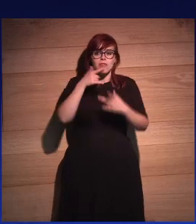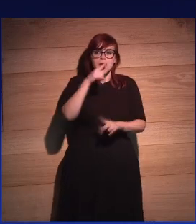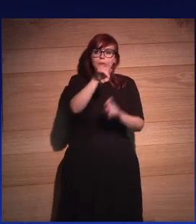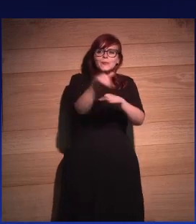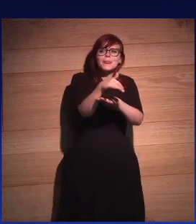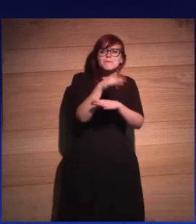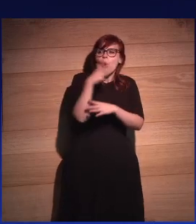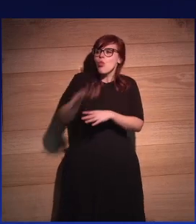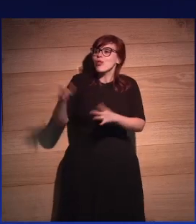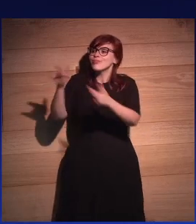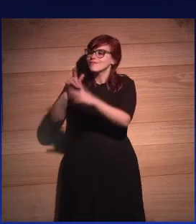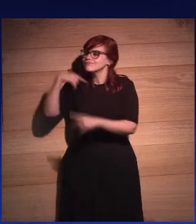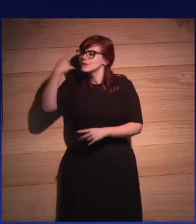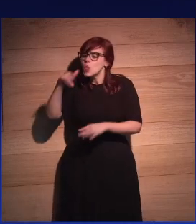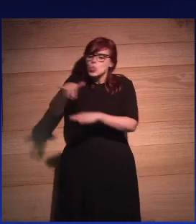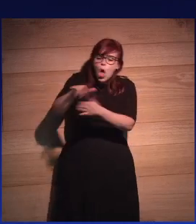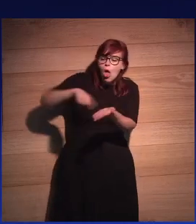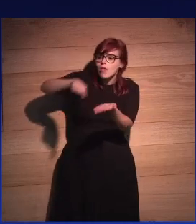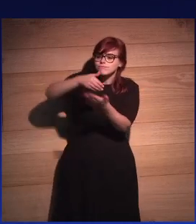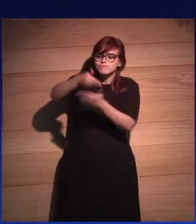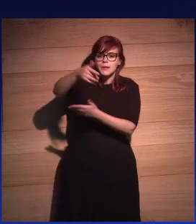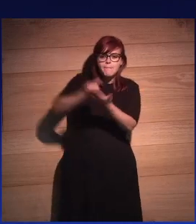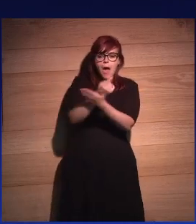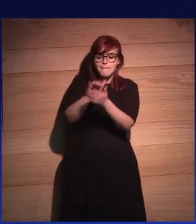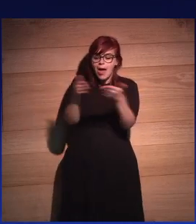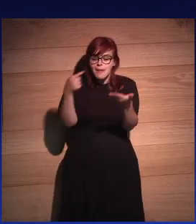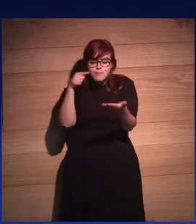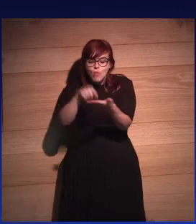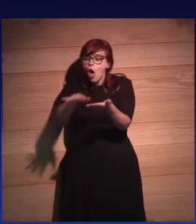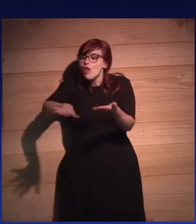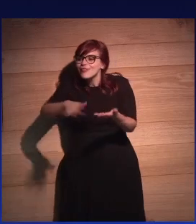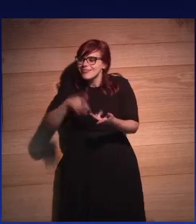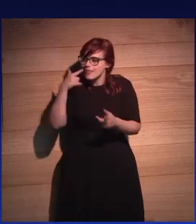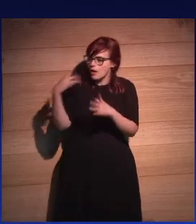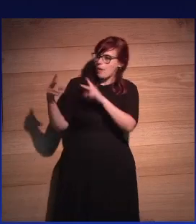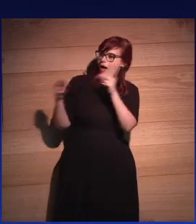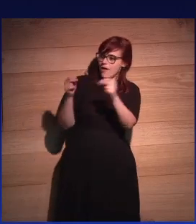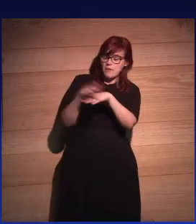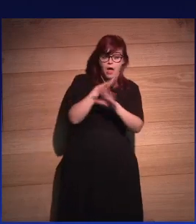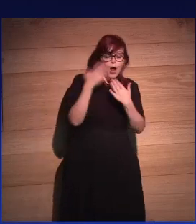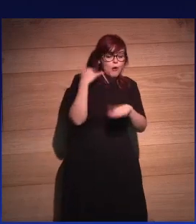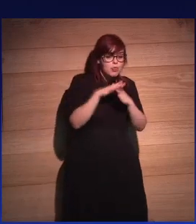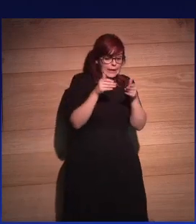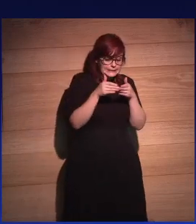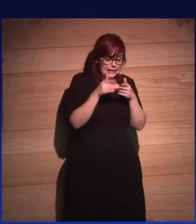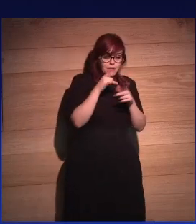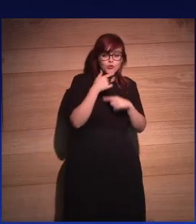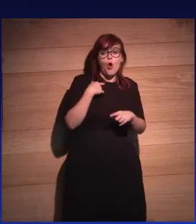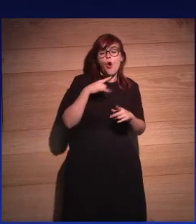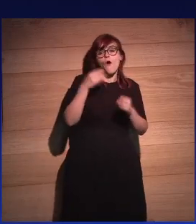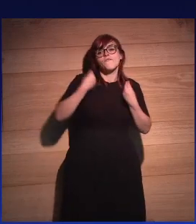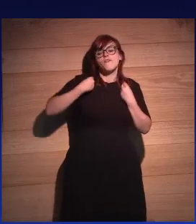pregunta direcciones en la calle. Es que ves a la gente así y tal, y no sé qué, no sé cuánto, y además yo los veo a veces en las esquinas. Yo vivo en